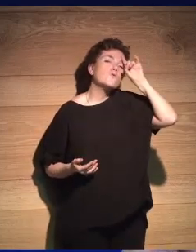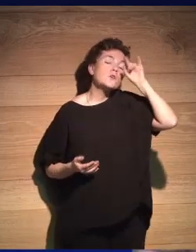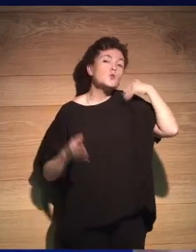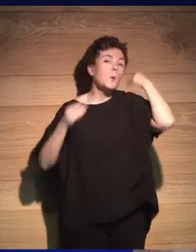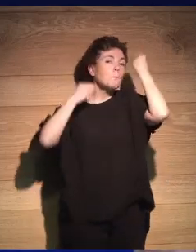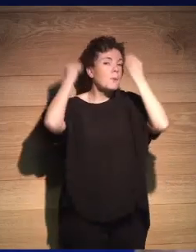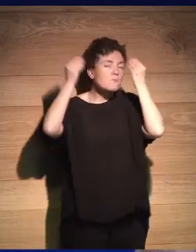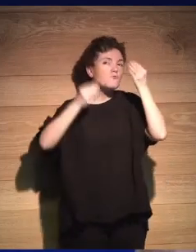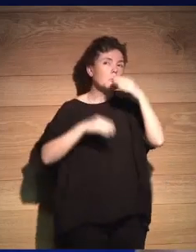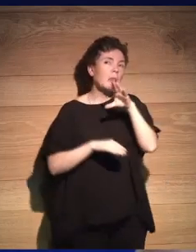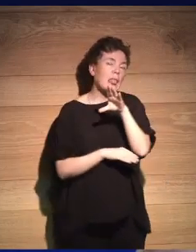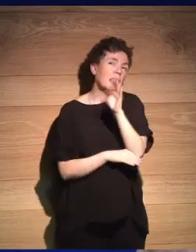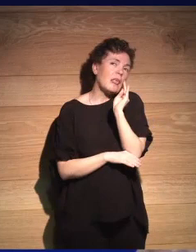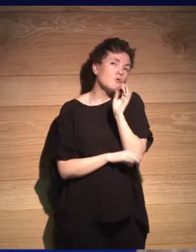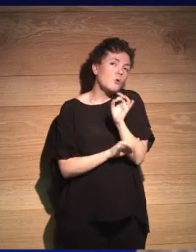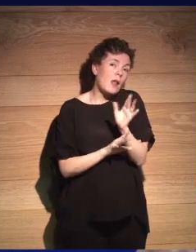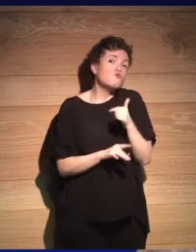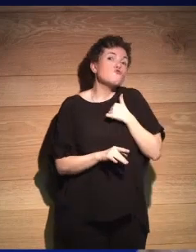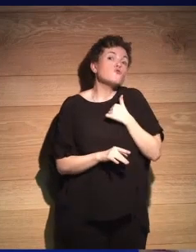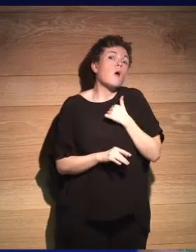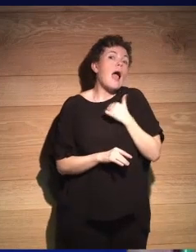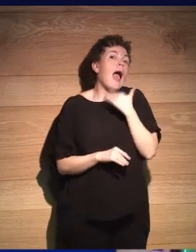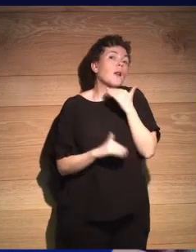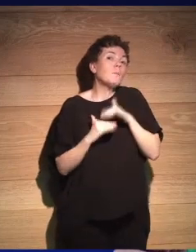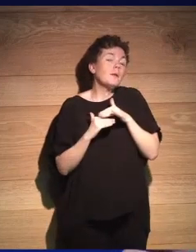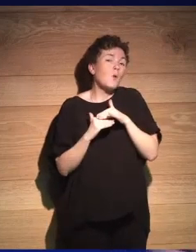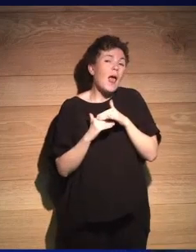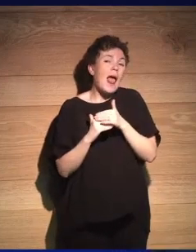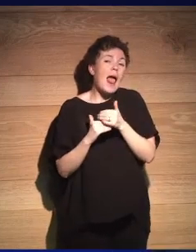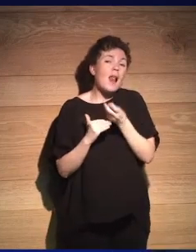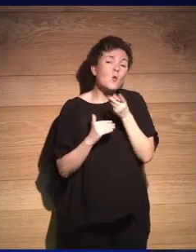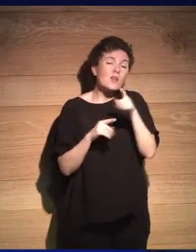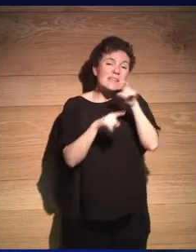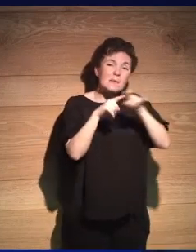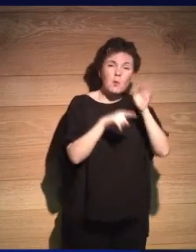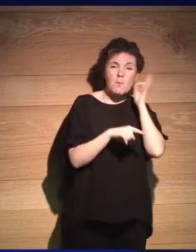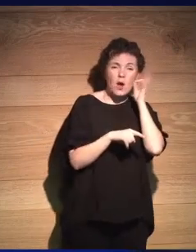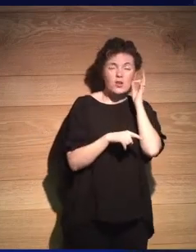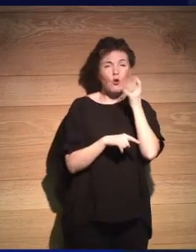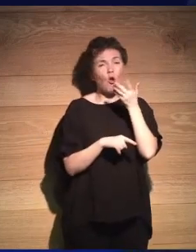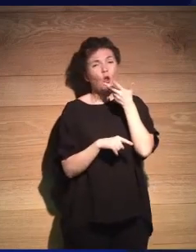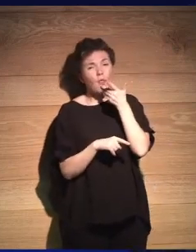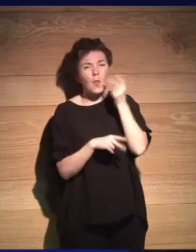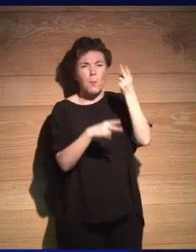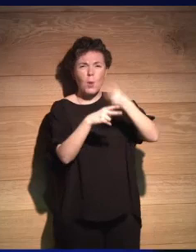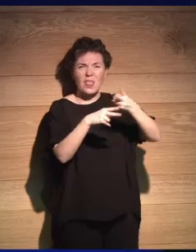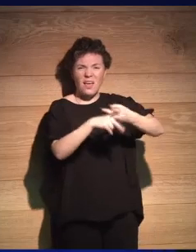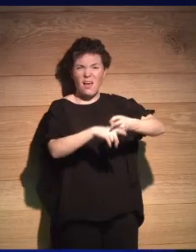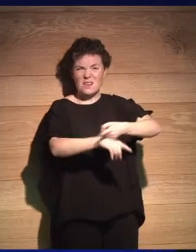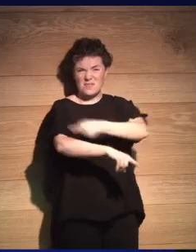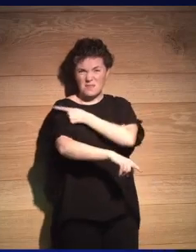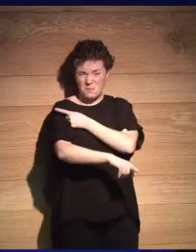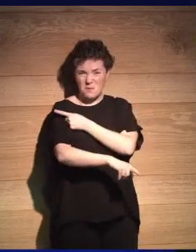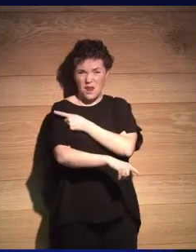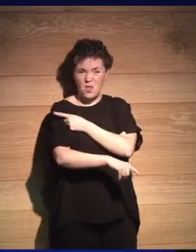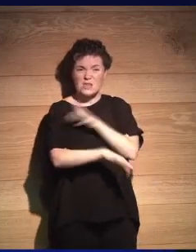creo que es comprensible, o que yo al menos en cierto tipo de mujeres que he conocido muy politizadas y